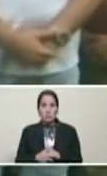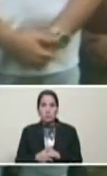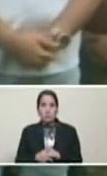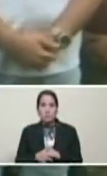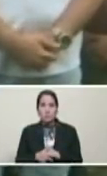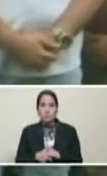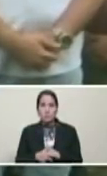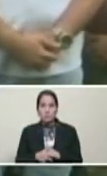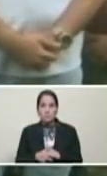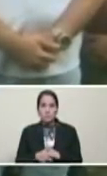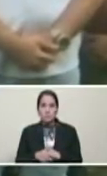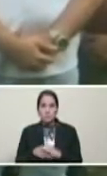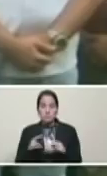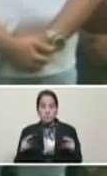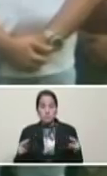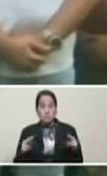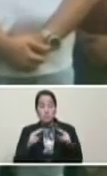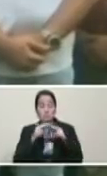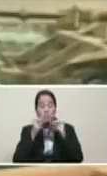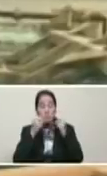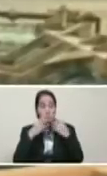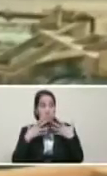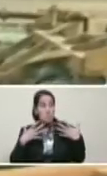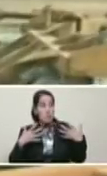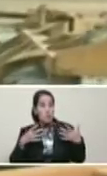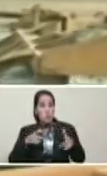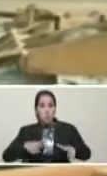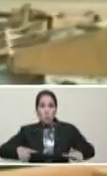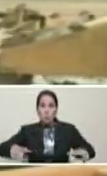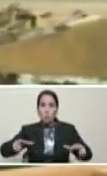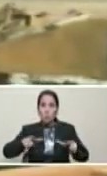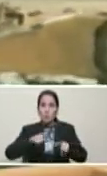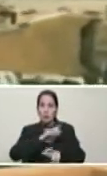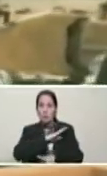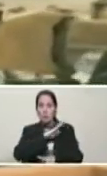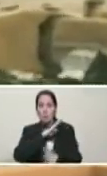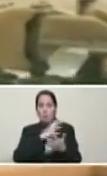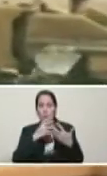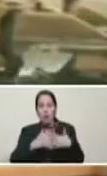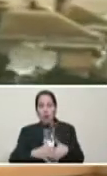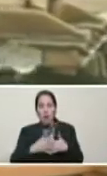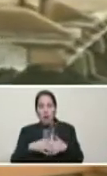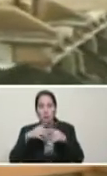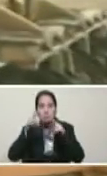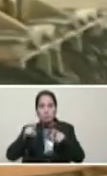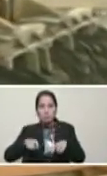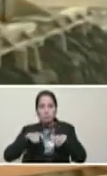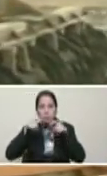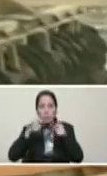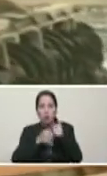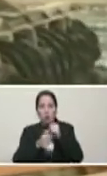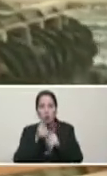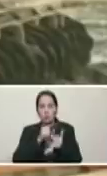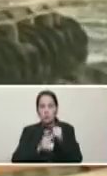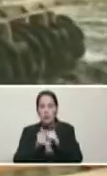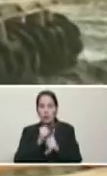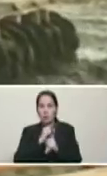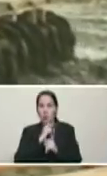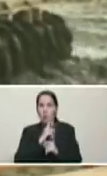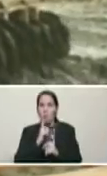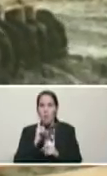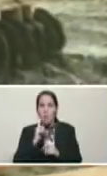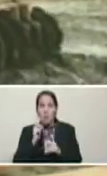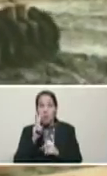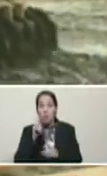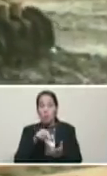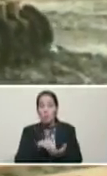esta hermosa finca que pertenece agro fans el rosario una finca de más de